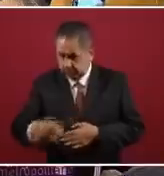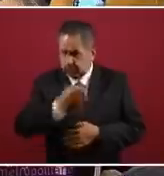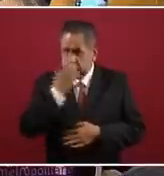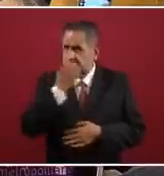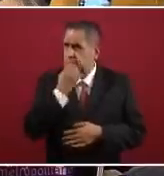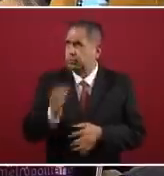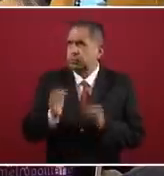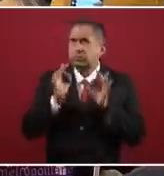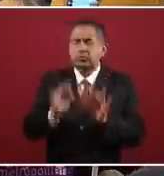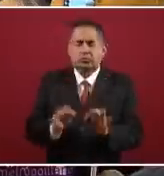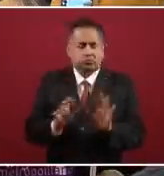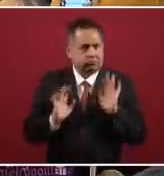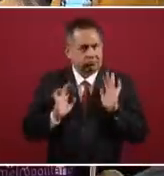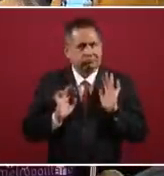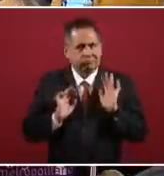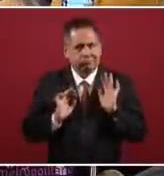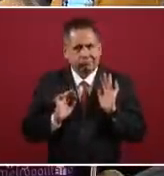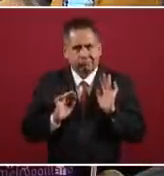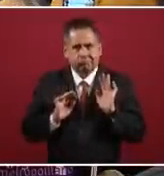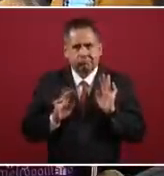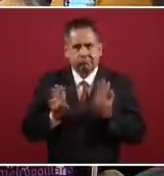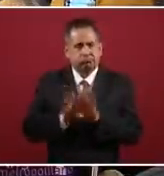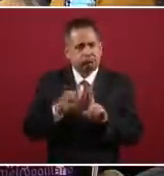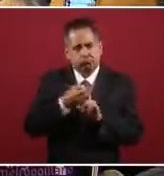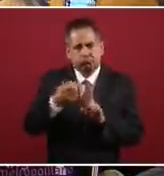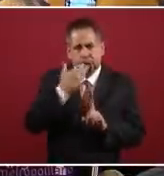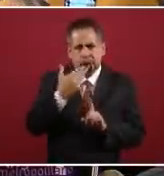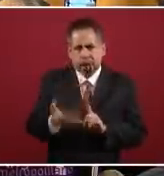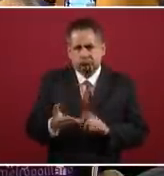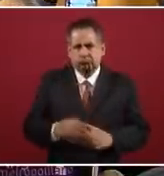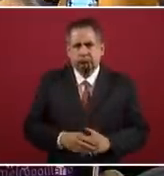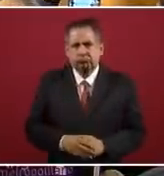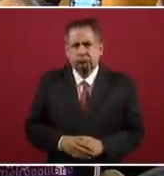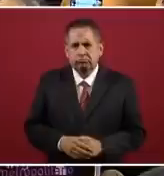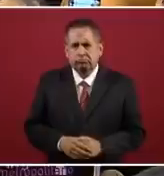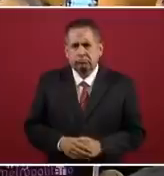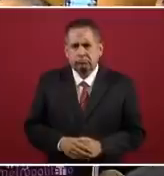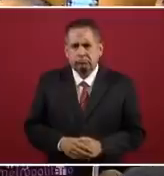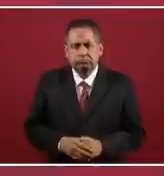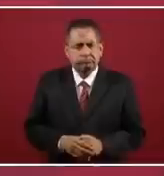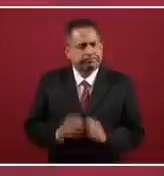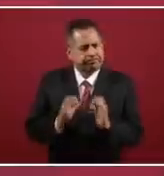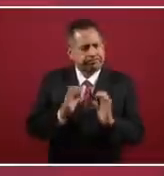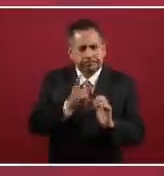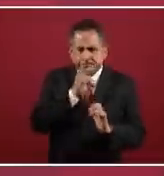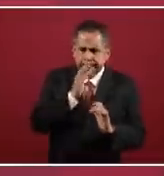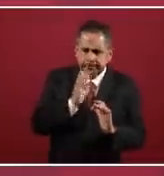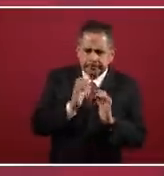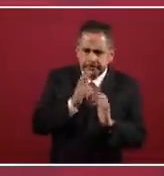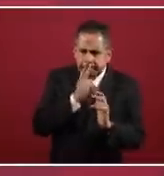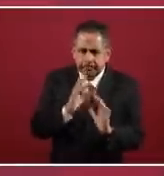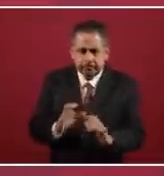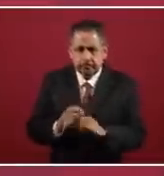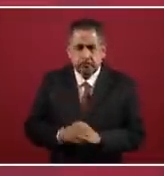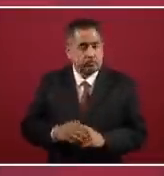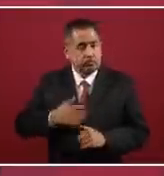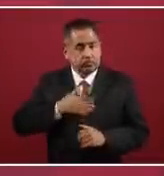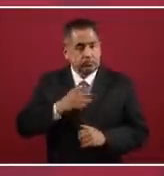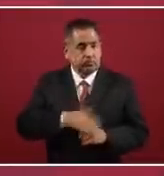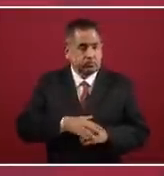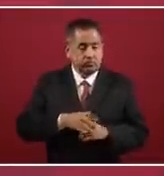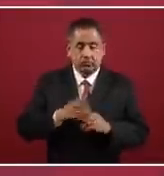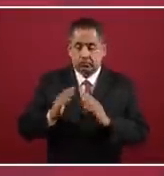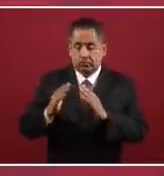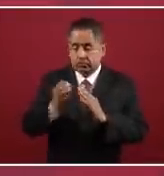escuela que esté en buen estado. O sea, cuidan eso. Yo siempre digo, es el segundo